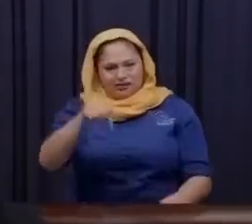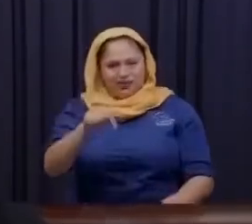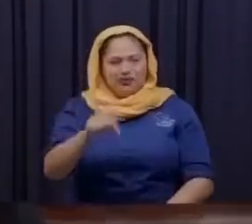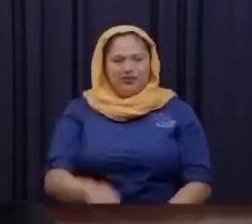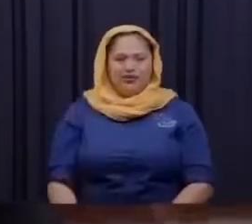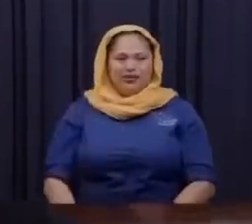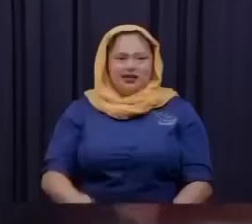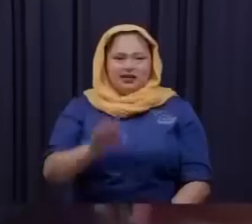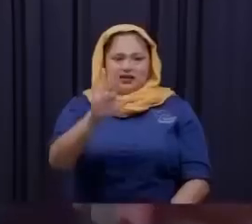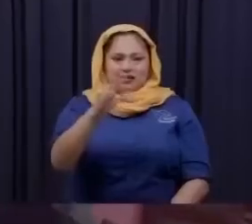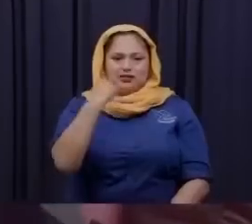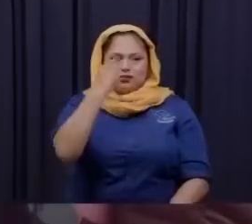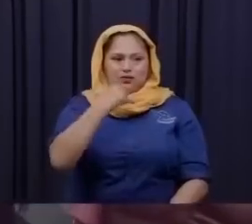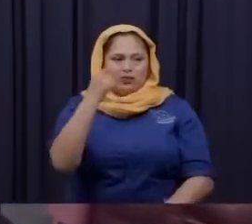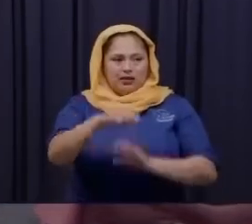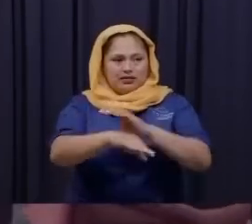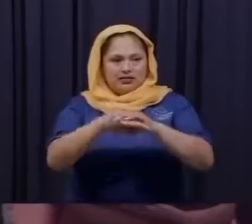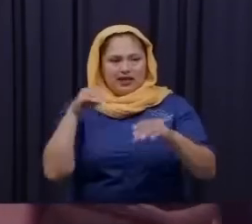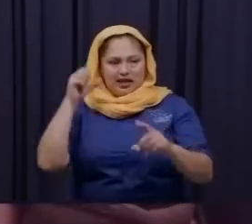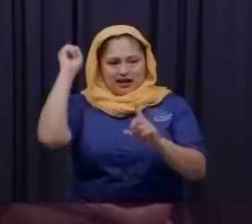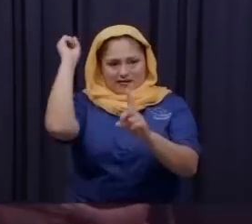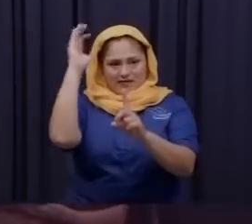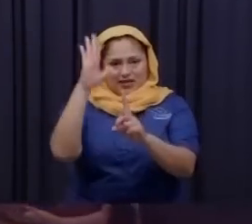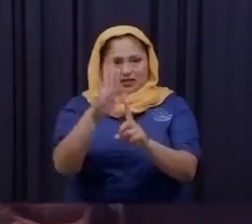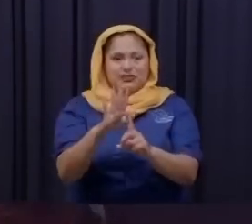Que de su boca salga la bendición.